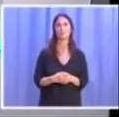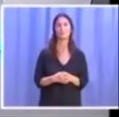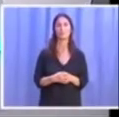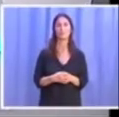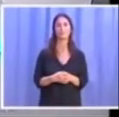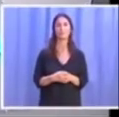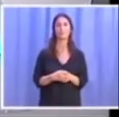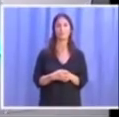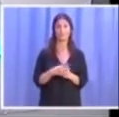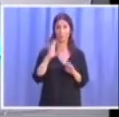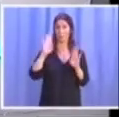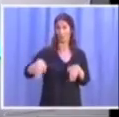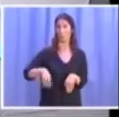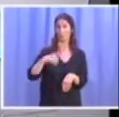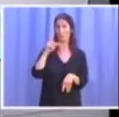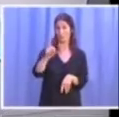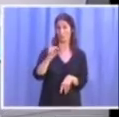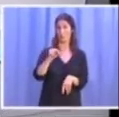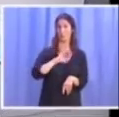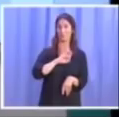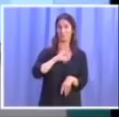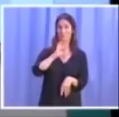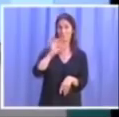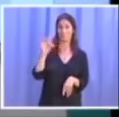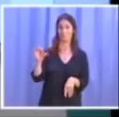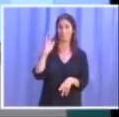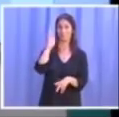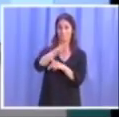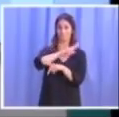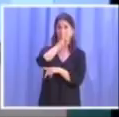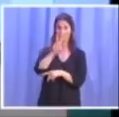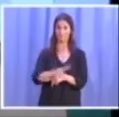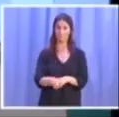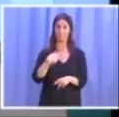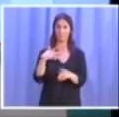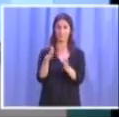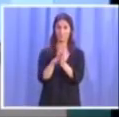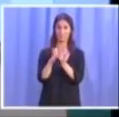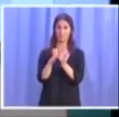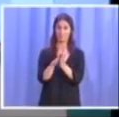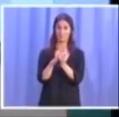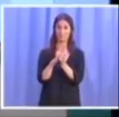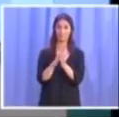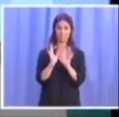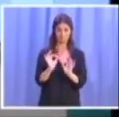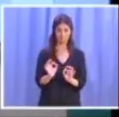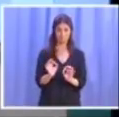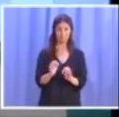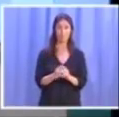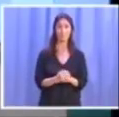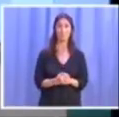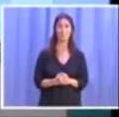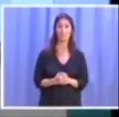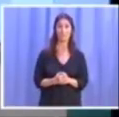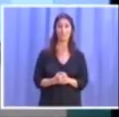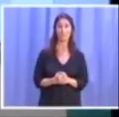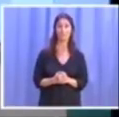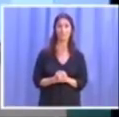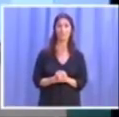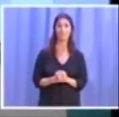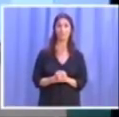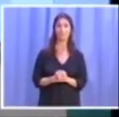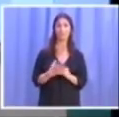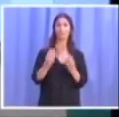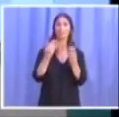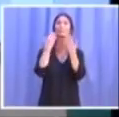Y el último minuto de oro. Señor Pérez, cámara 2, si mis compañeros no me dicen mal. Comienza su minuto.